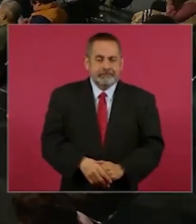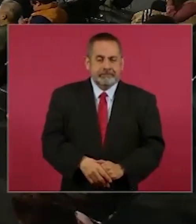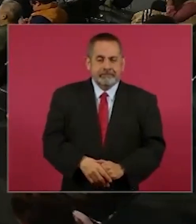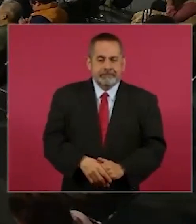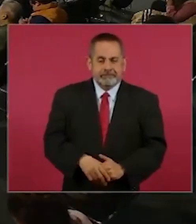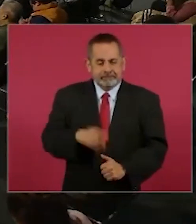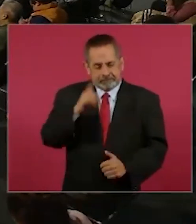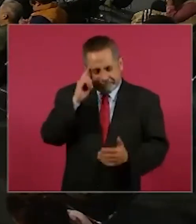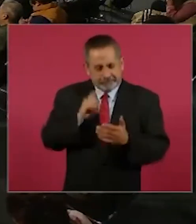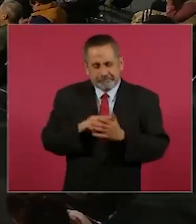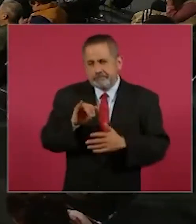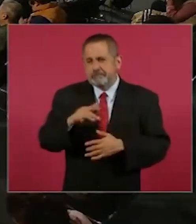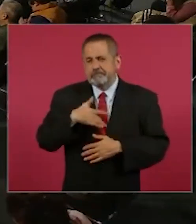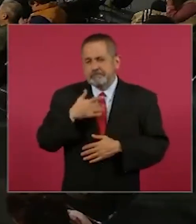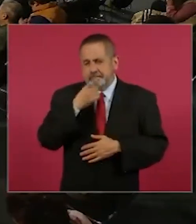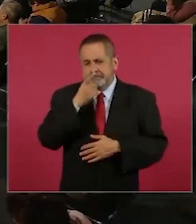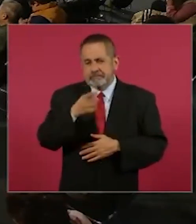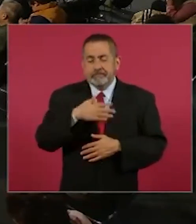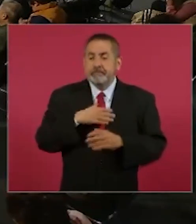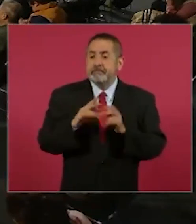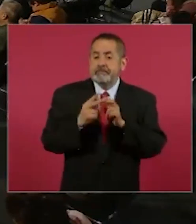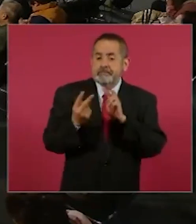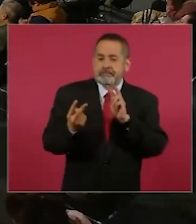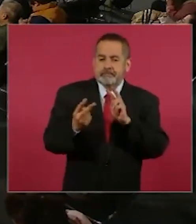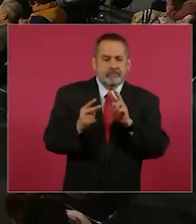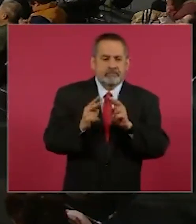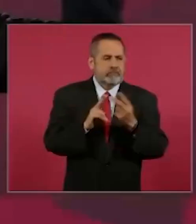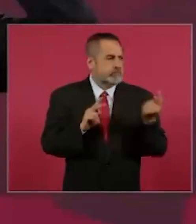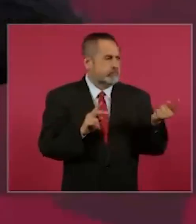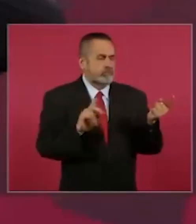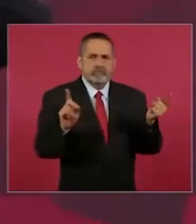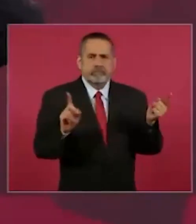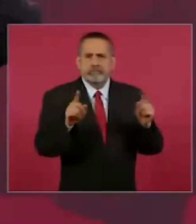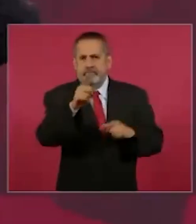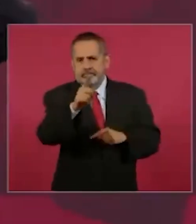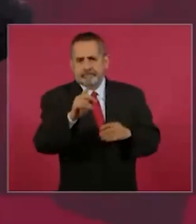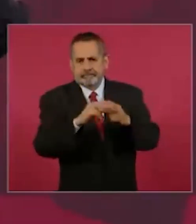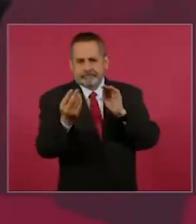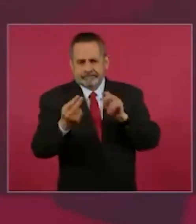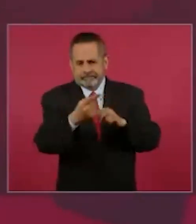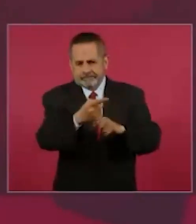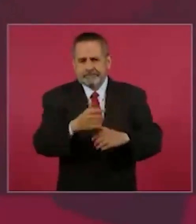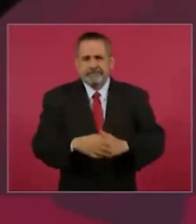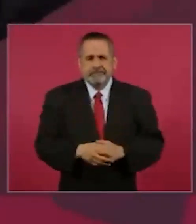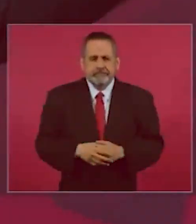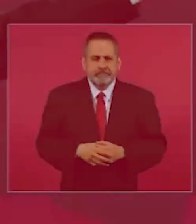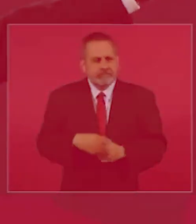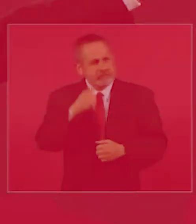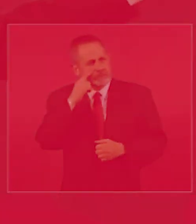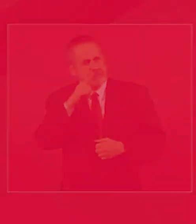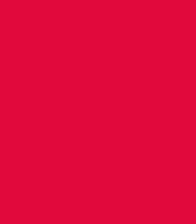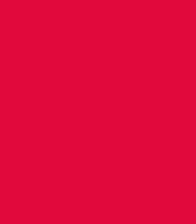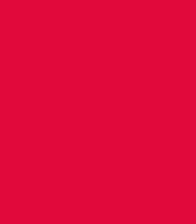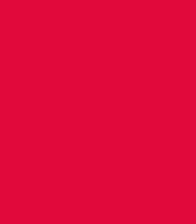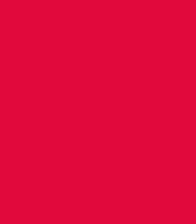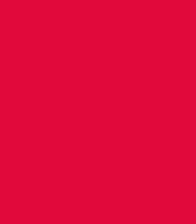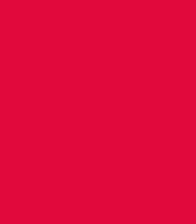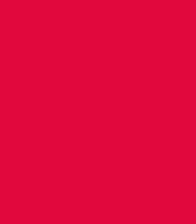Yo decía que estaban acá, mi vecino, ¿no? Estaban acá. Y veía yo todo iluminado, ¿no?